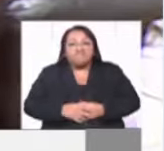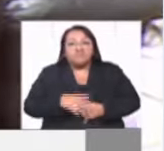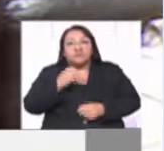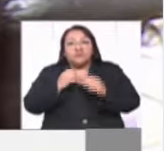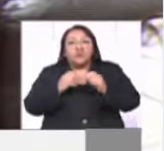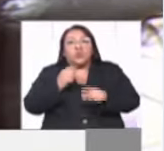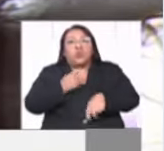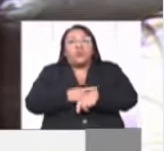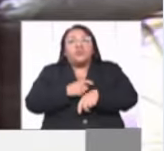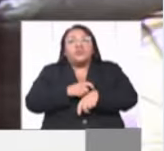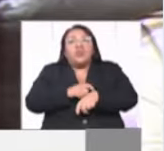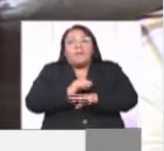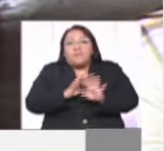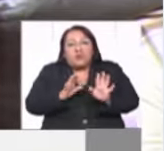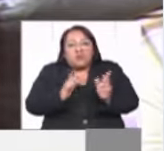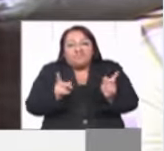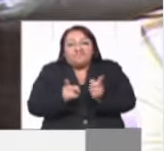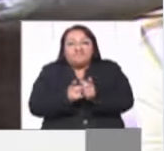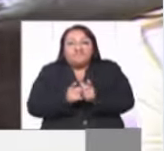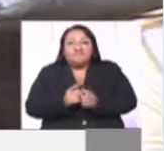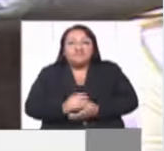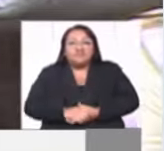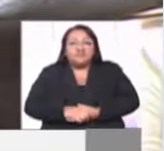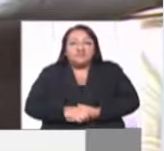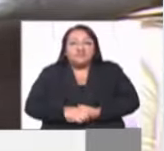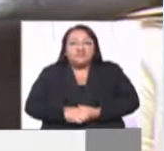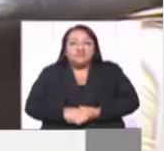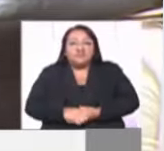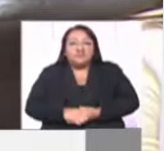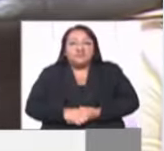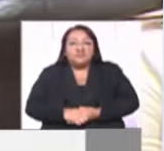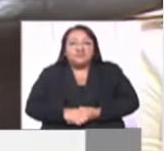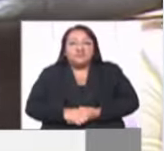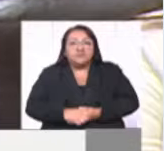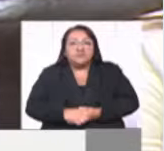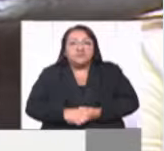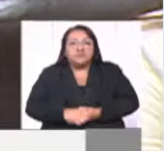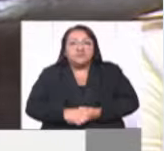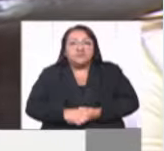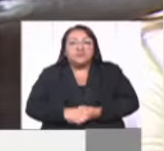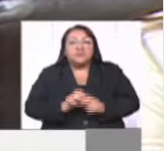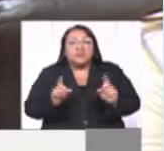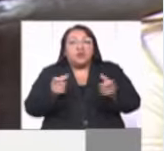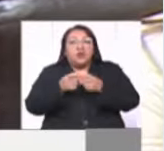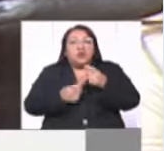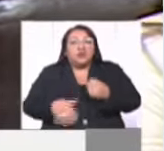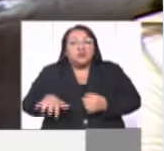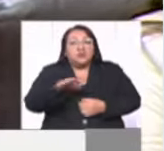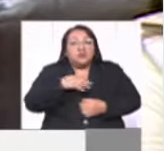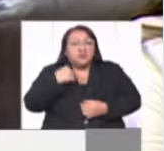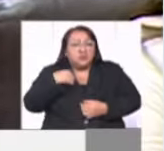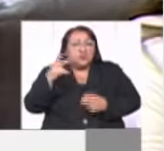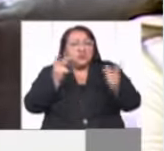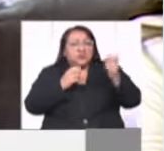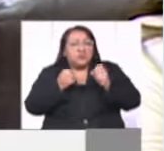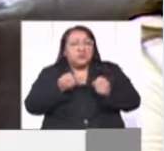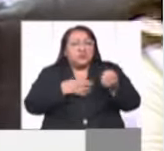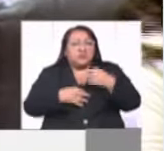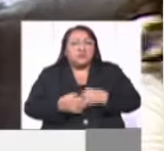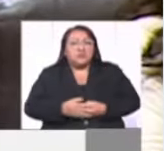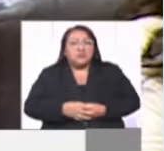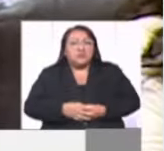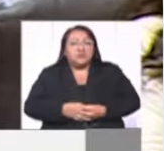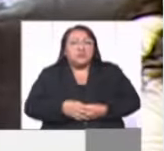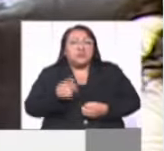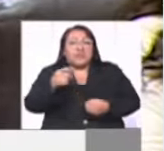solución temporal. Ok, ahorita solucionamos, pero señores congresistas, he escuchado que señalan que debemos